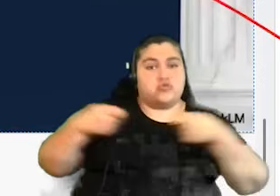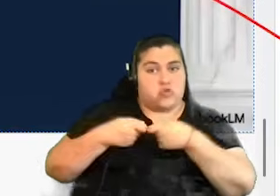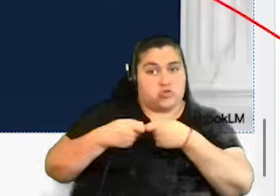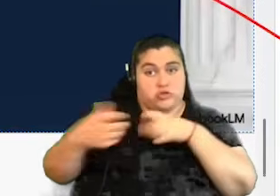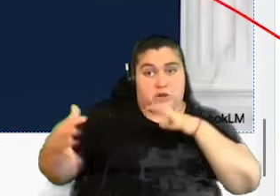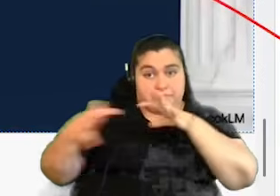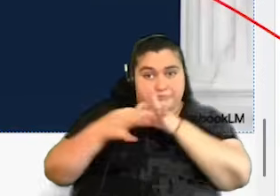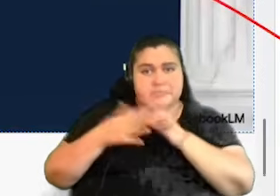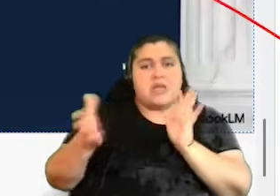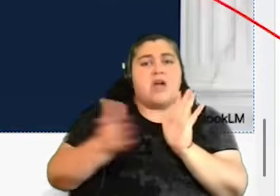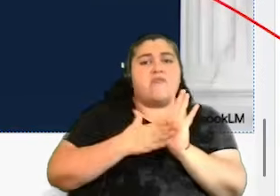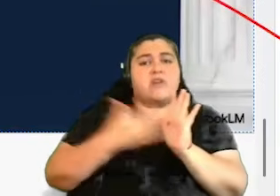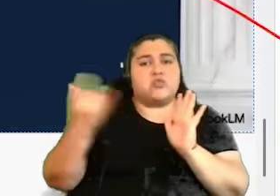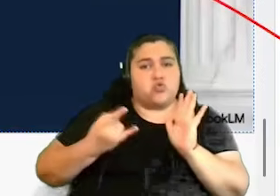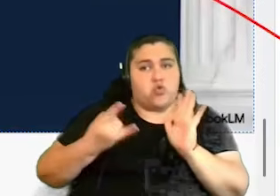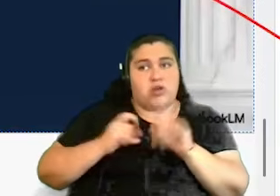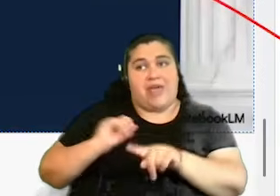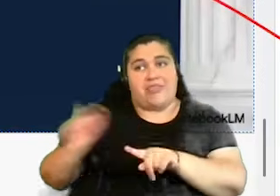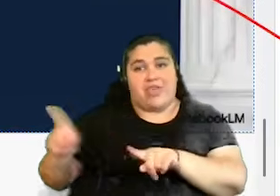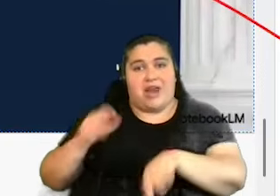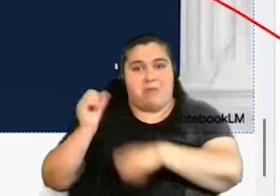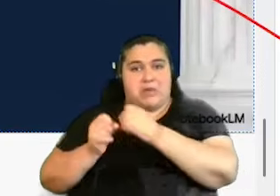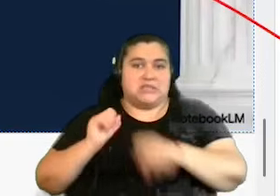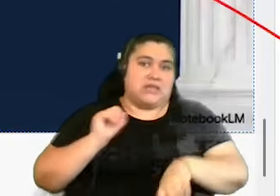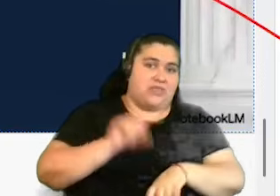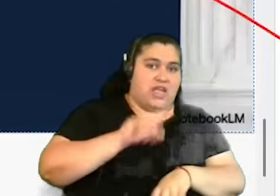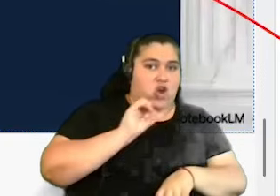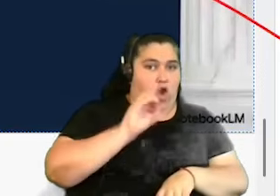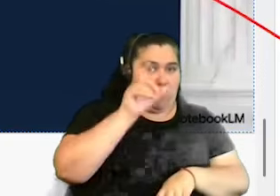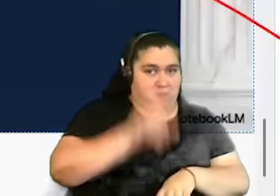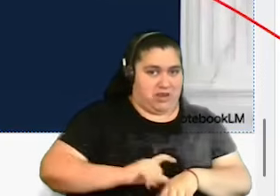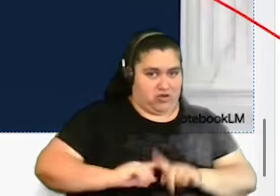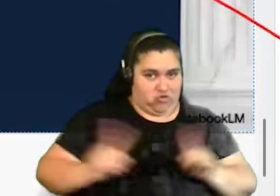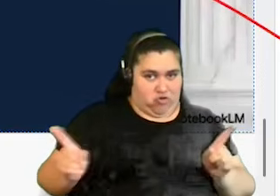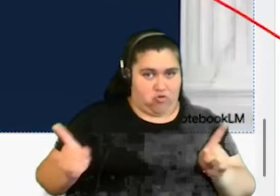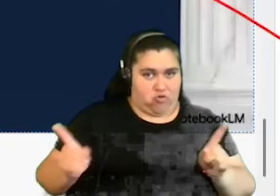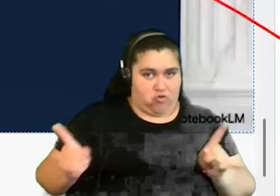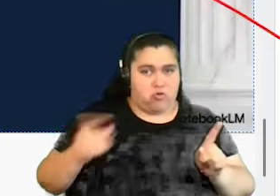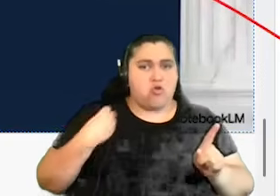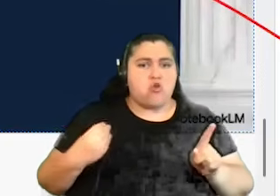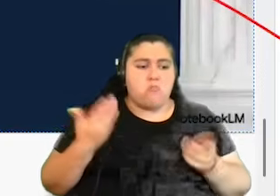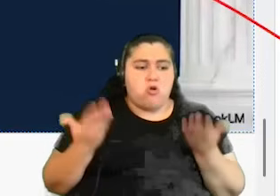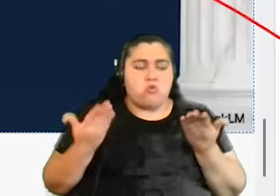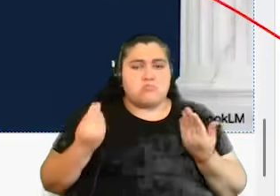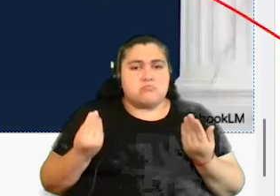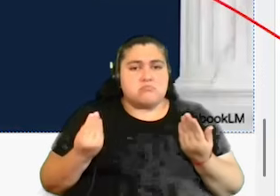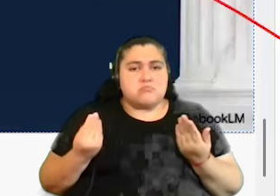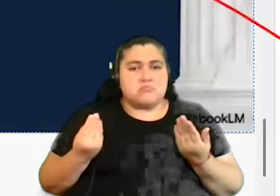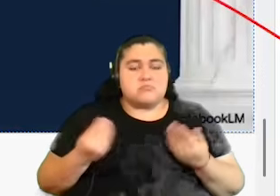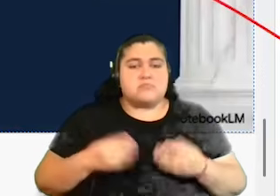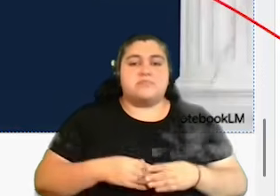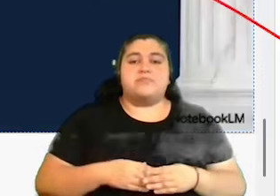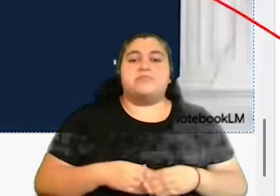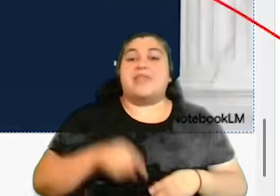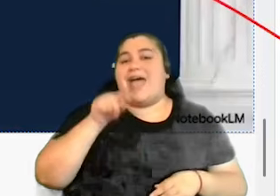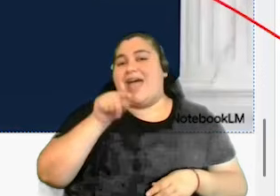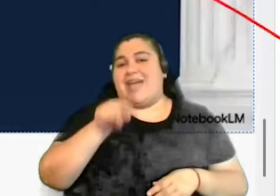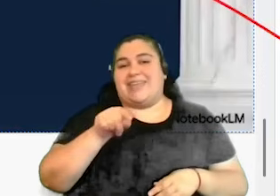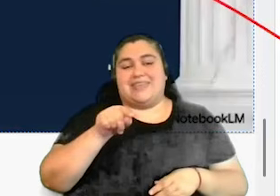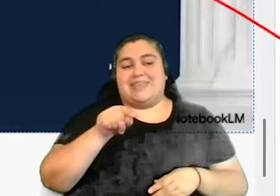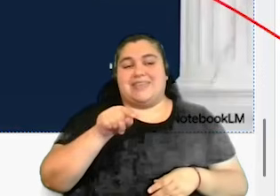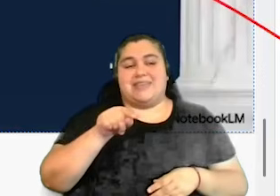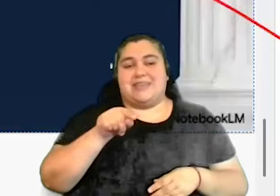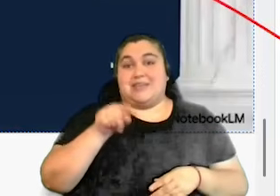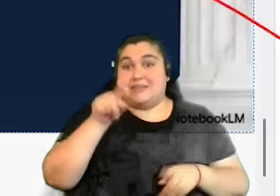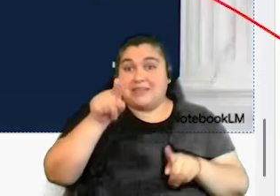apócrifas que son de la empresa y no del socio, ¿cómo le pega en ese caso? Bueno, ahí tenés que,